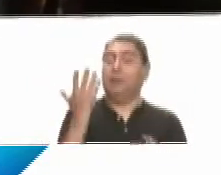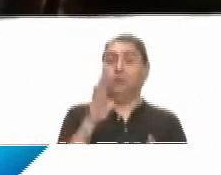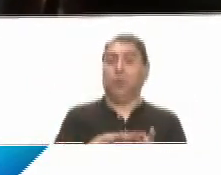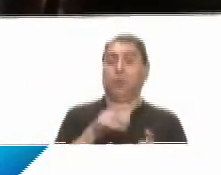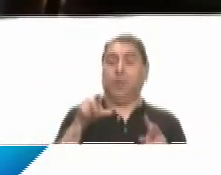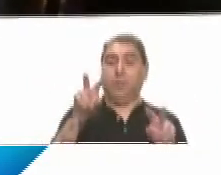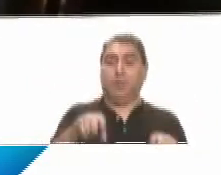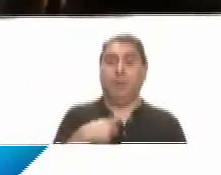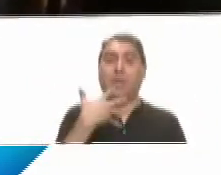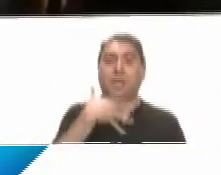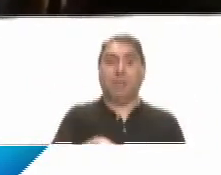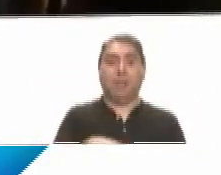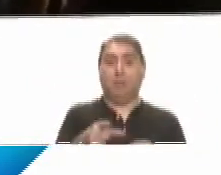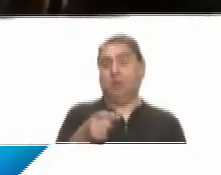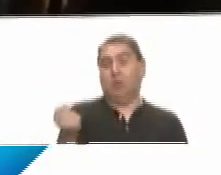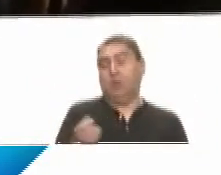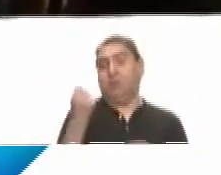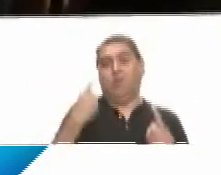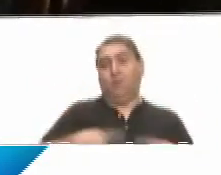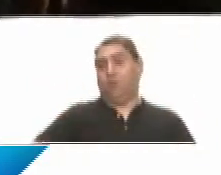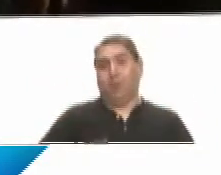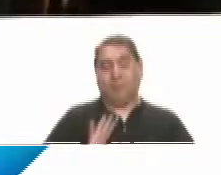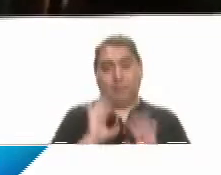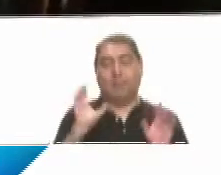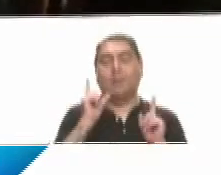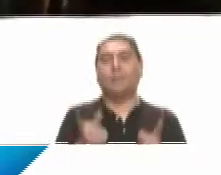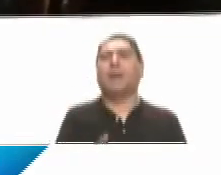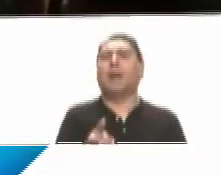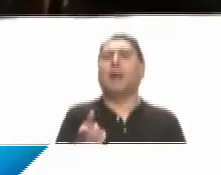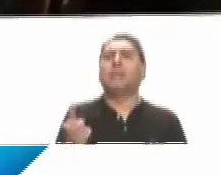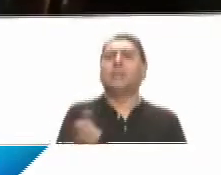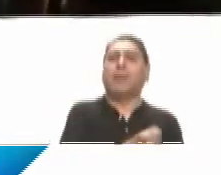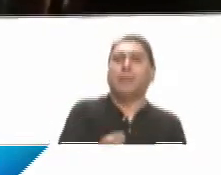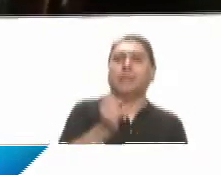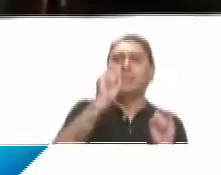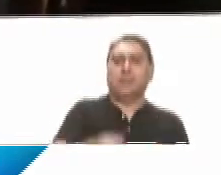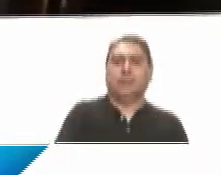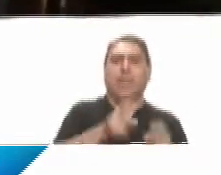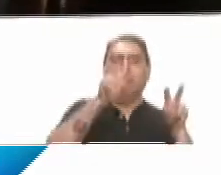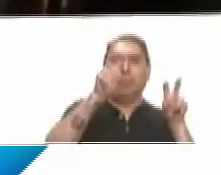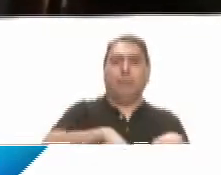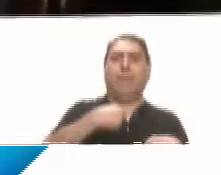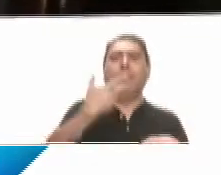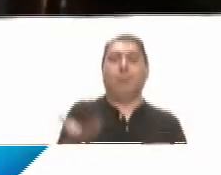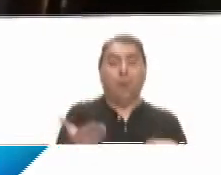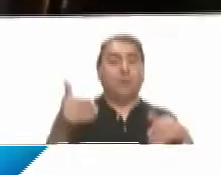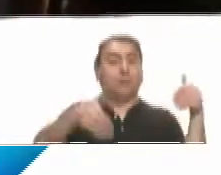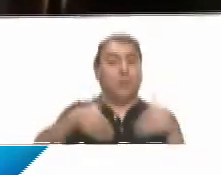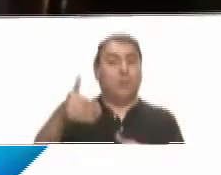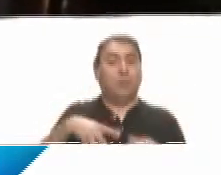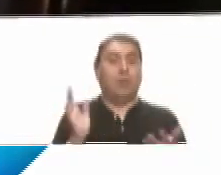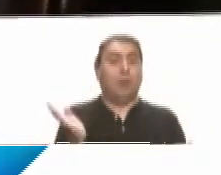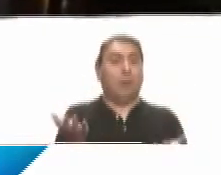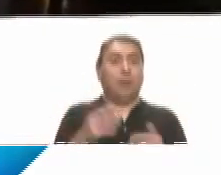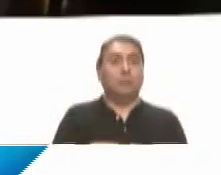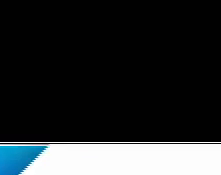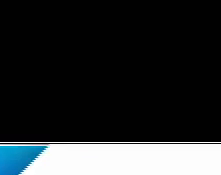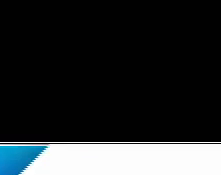la criptomoneda Libra, por un lado. Por el otro lado, el pedido de conformar una